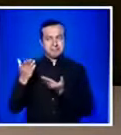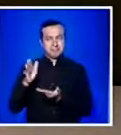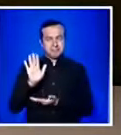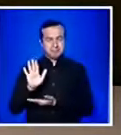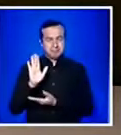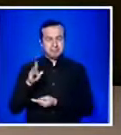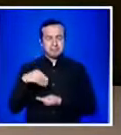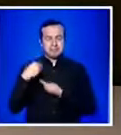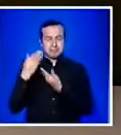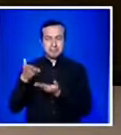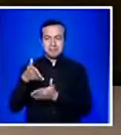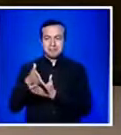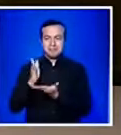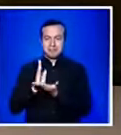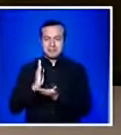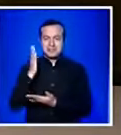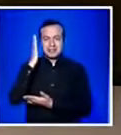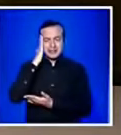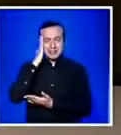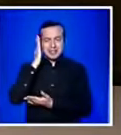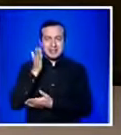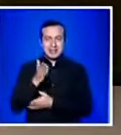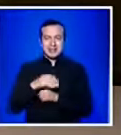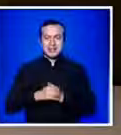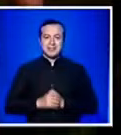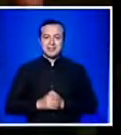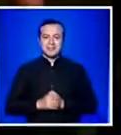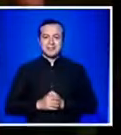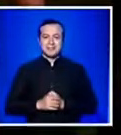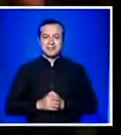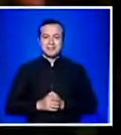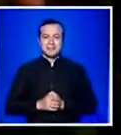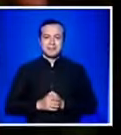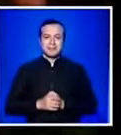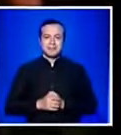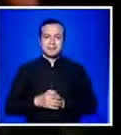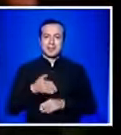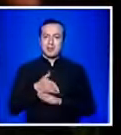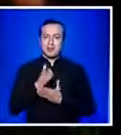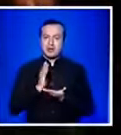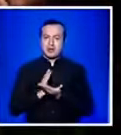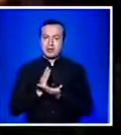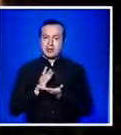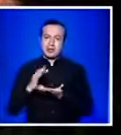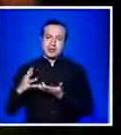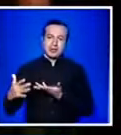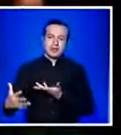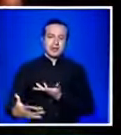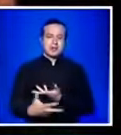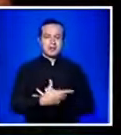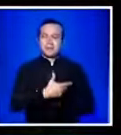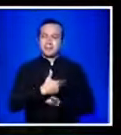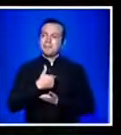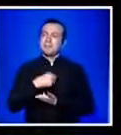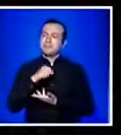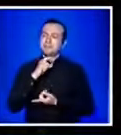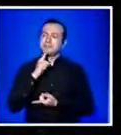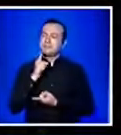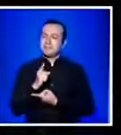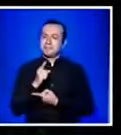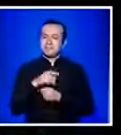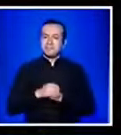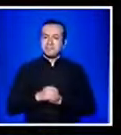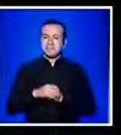llevando, entonces, sí conoce, sí conoce. Un cargamento de aguacate para que recargue las energías, sí señor, estamos acá